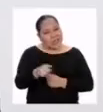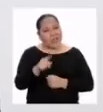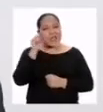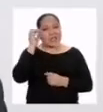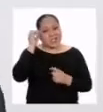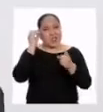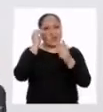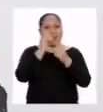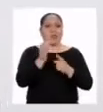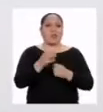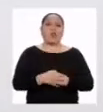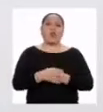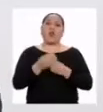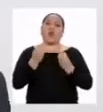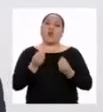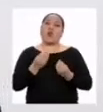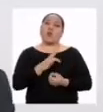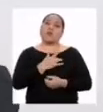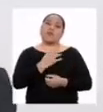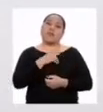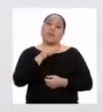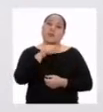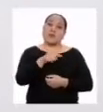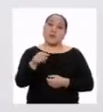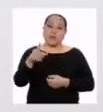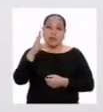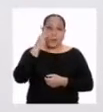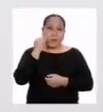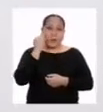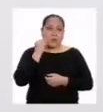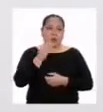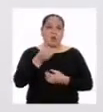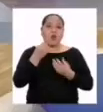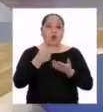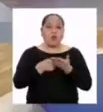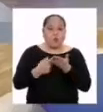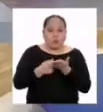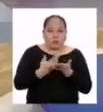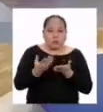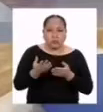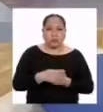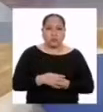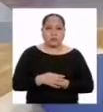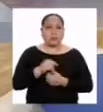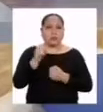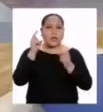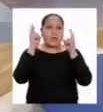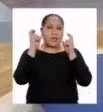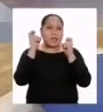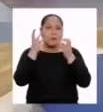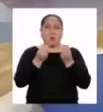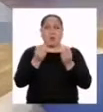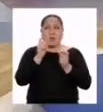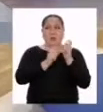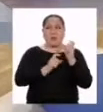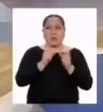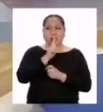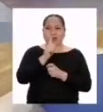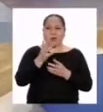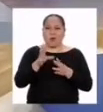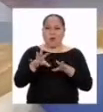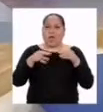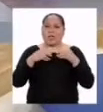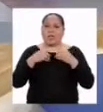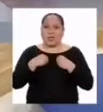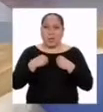el reto. ¿Cómo tomamos esas experiencias y las discutimos? El tema es que mucha gente no quiere admitir que ha